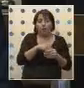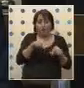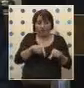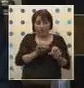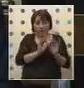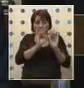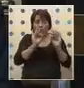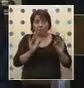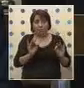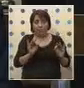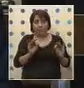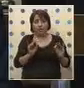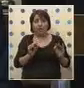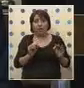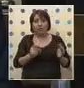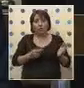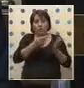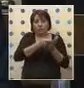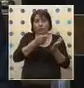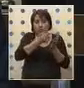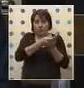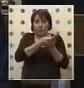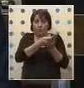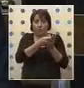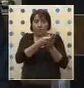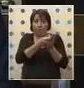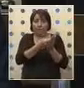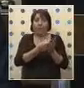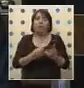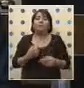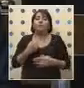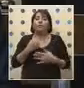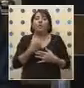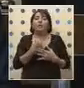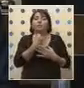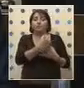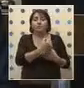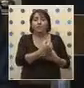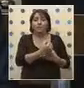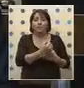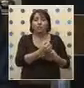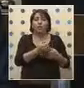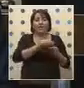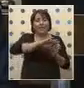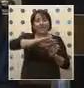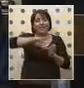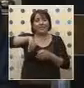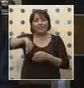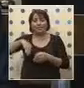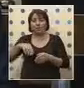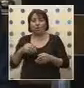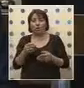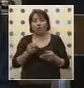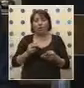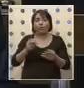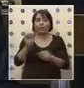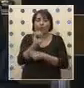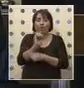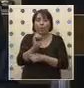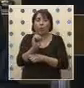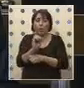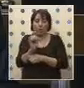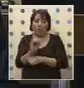particular de la aplicación de este subsidio el beneficio de la exención de los vehículos diésel menores. Estoy hablando de